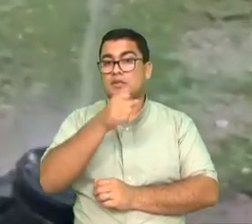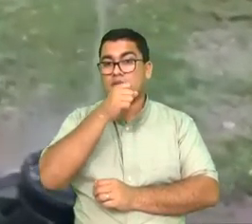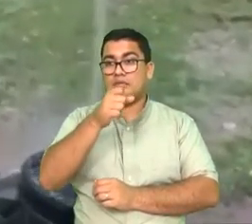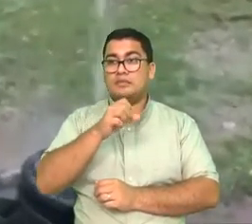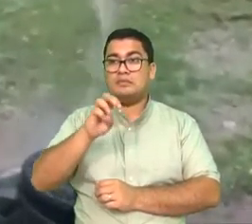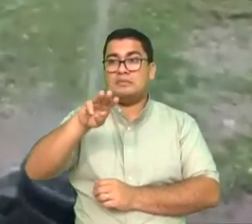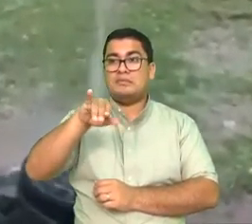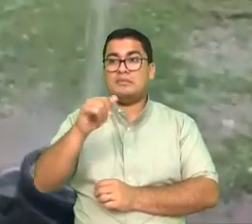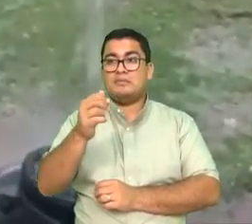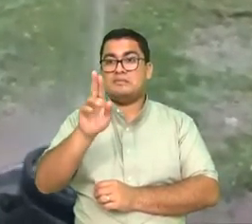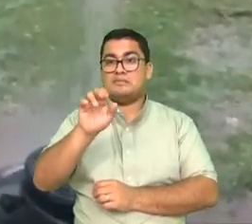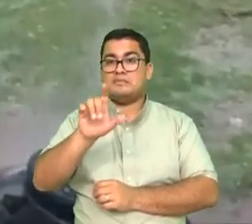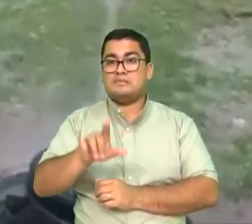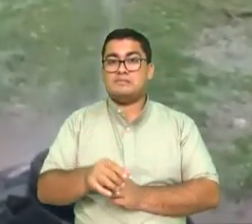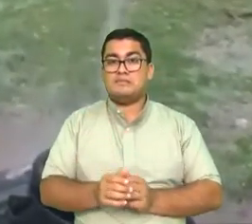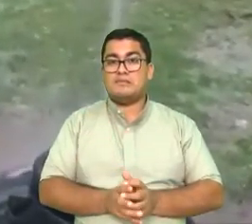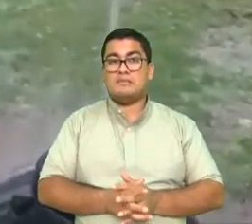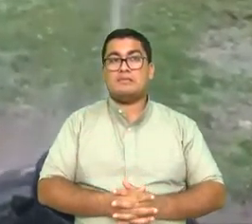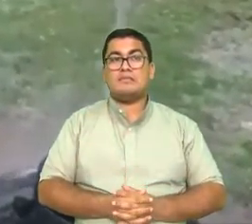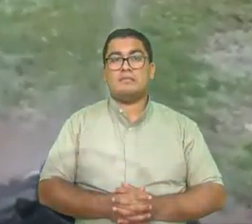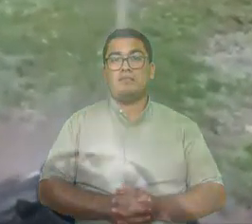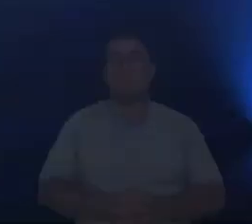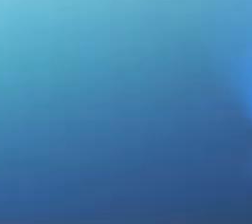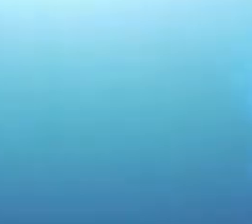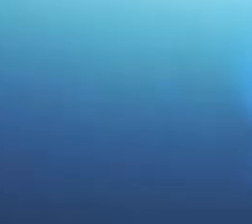parlamentario, les informó Miguel Carranza Mena.